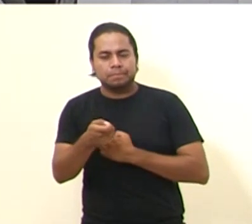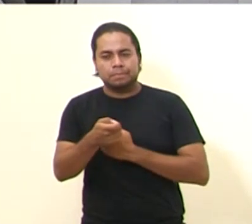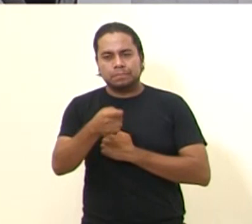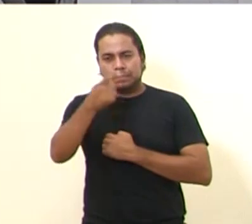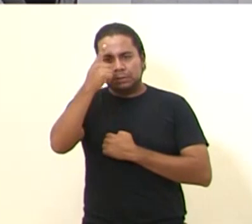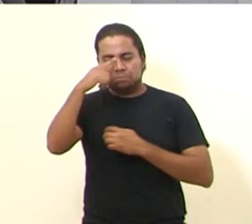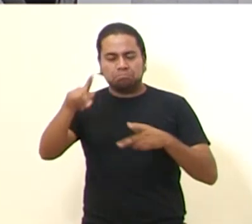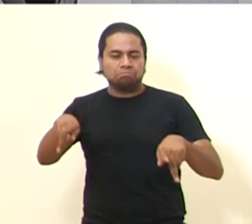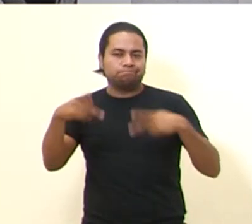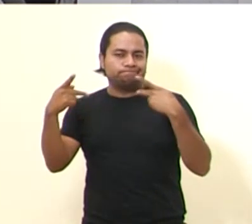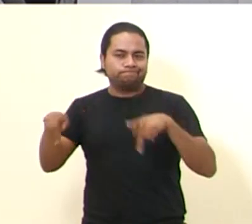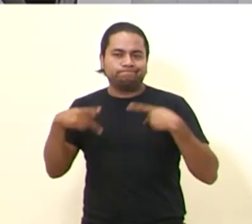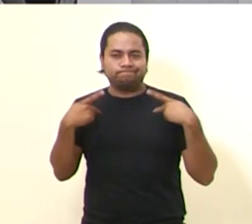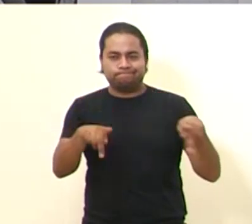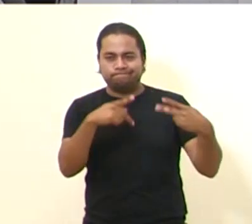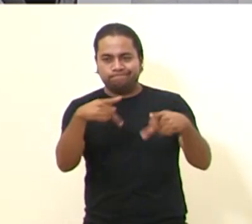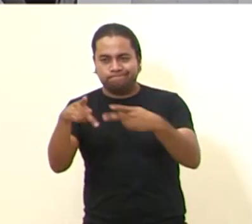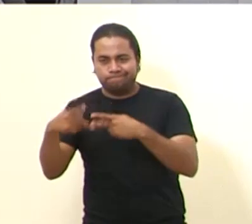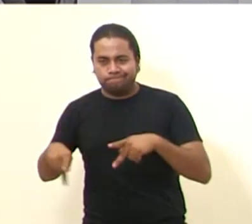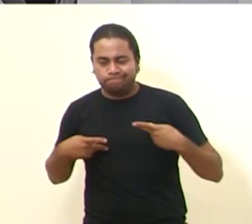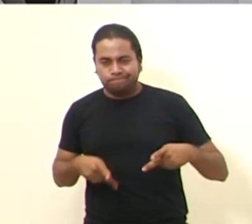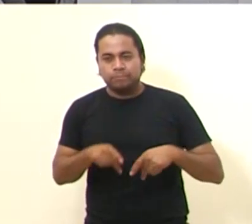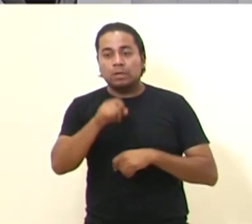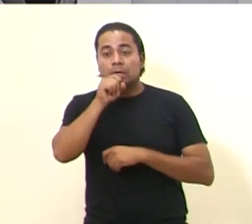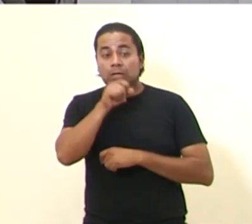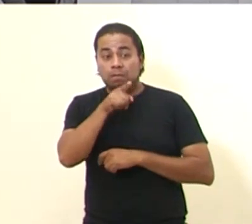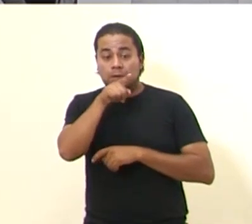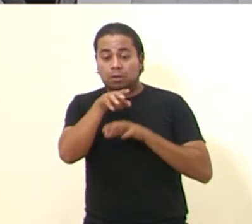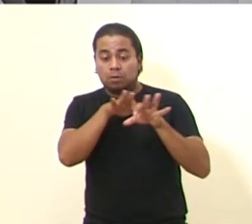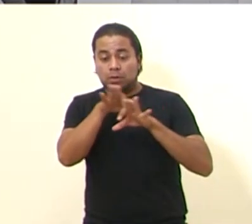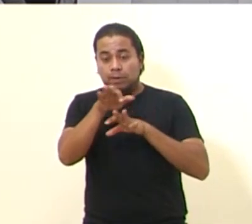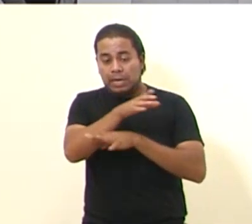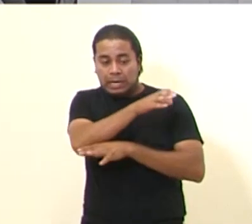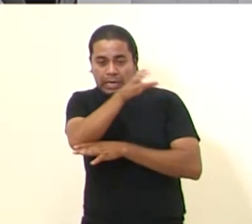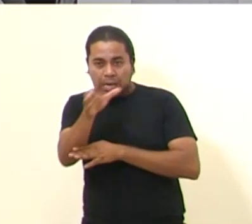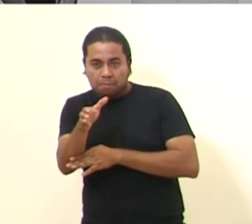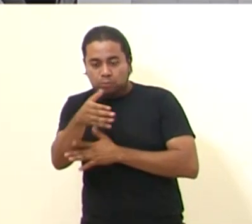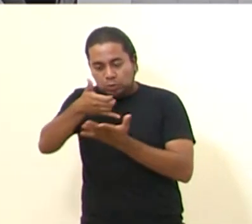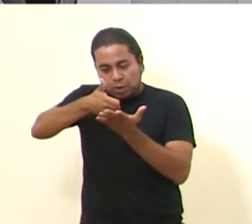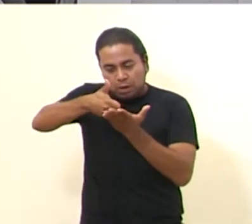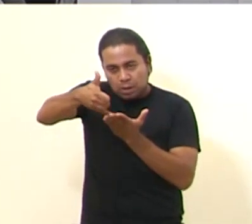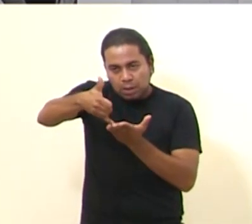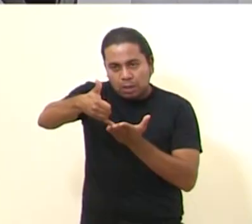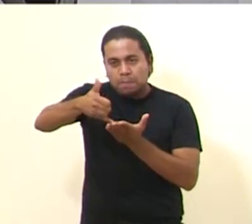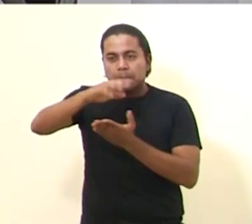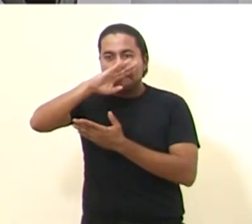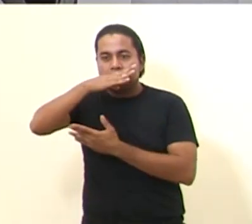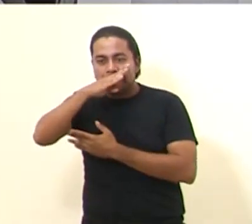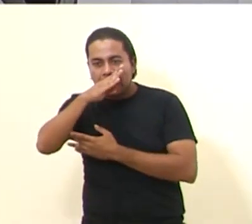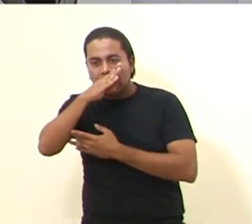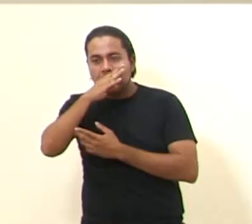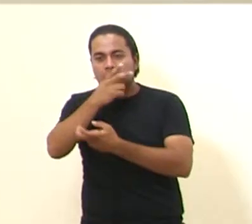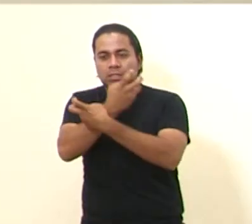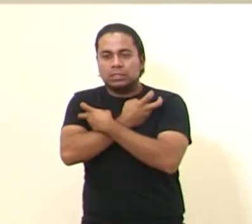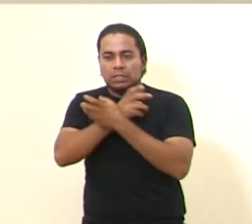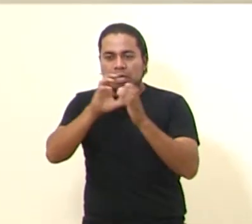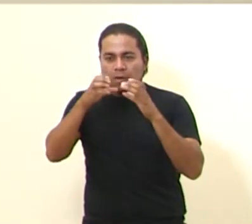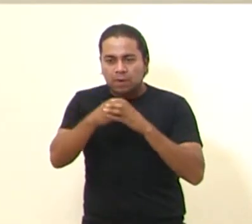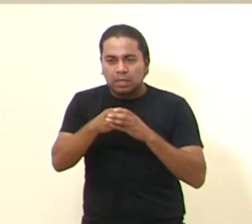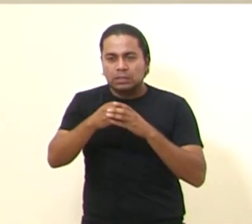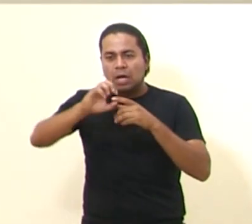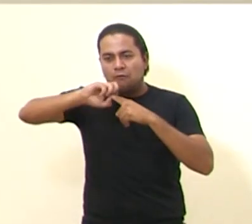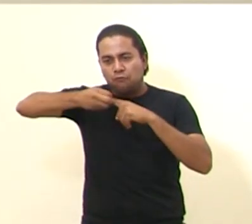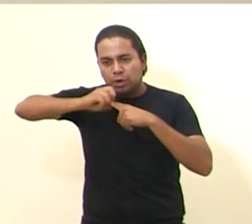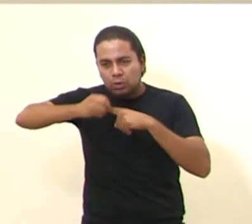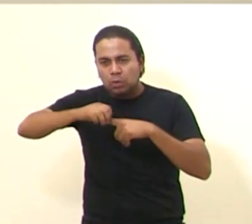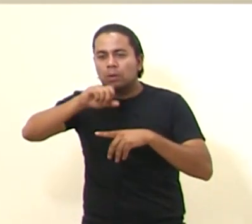al comercio. También se dedican a la agricultura de maíz, calabaza, frijol y a la crianza de animales.